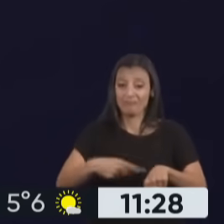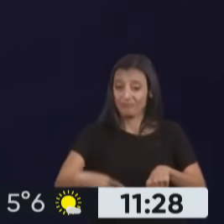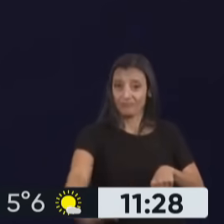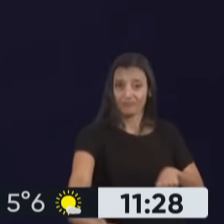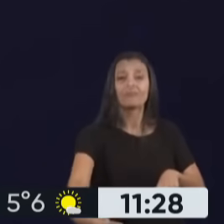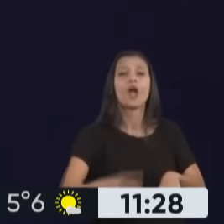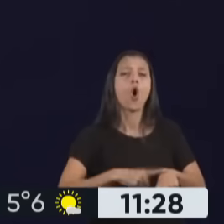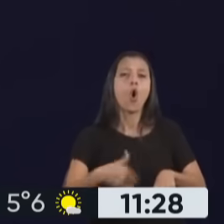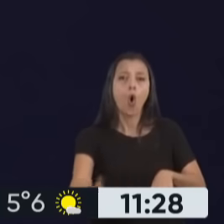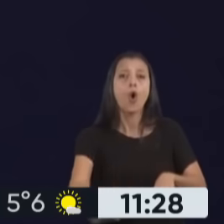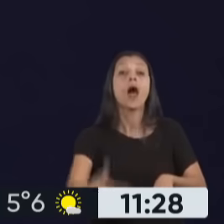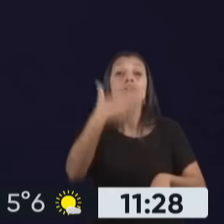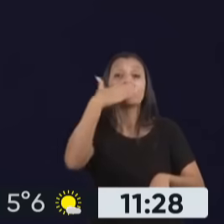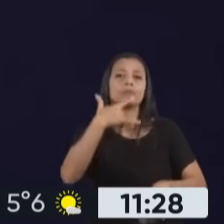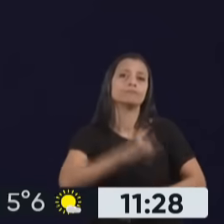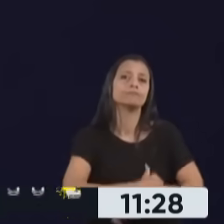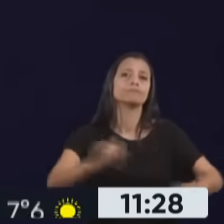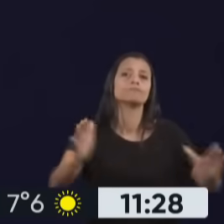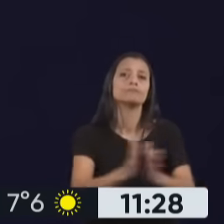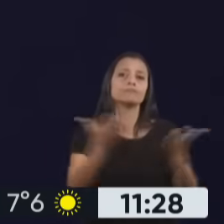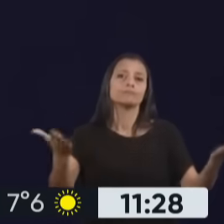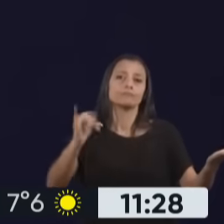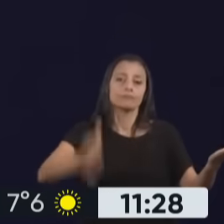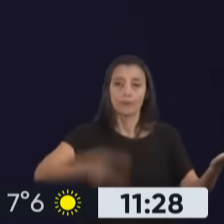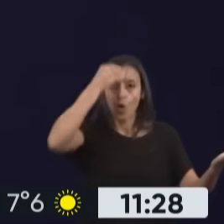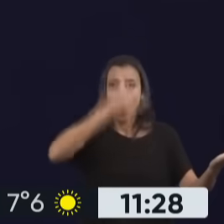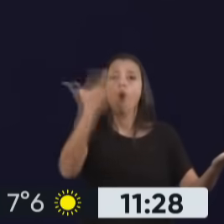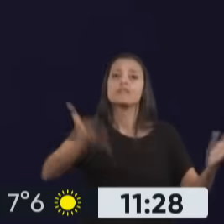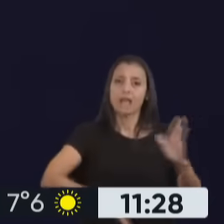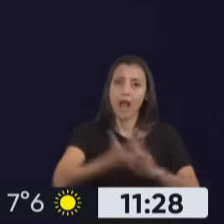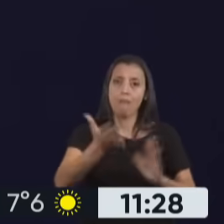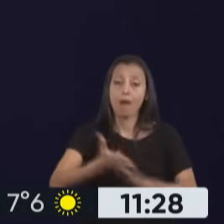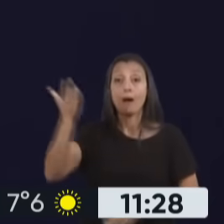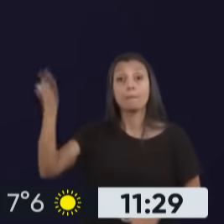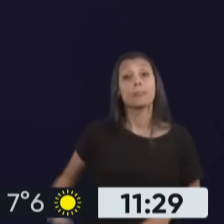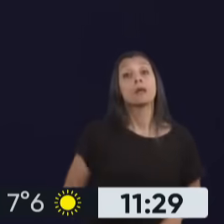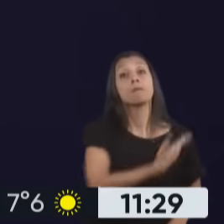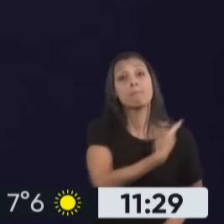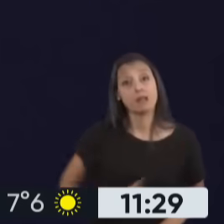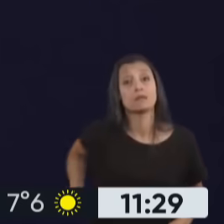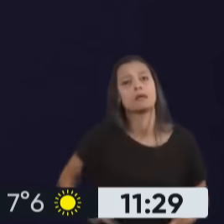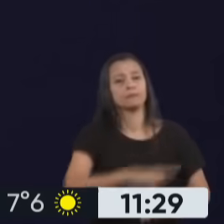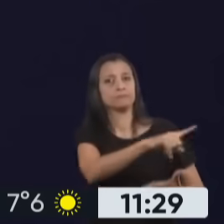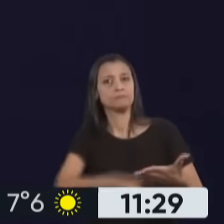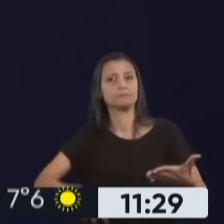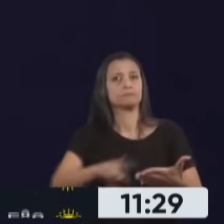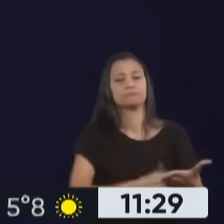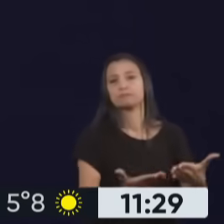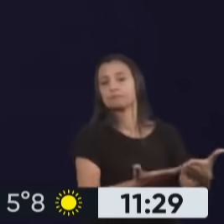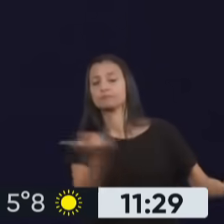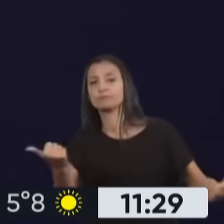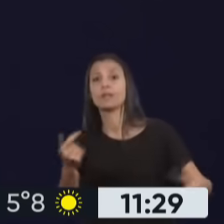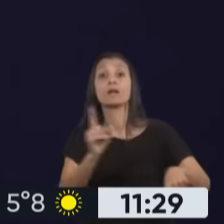horas y que saldrá publicado, por supuesto, en el boletín oficial, el presidente eliminará la jornada